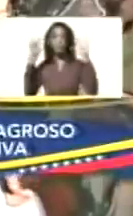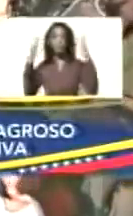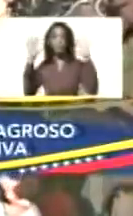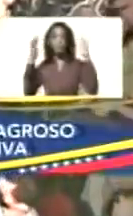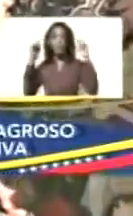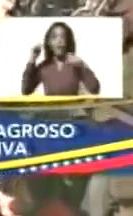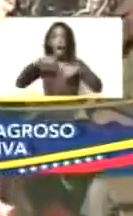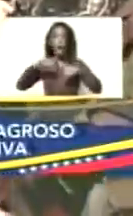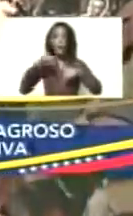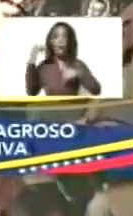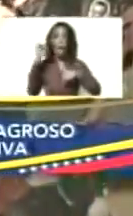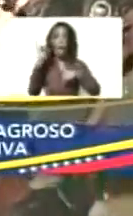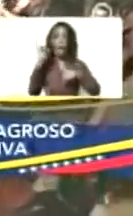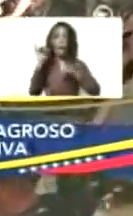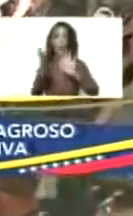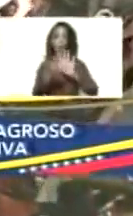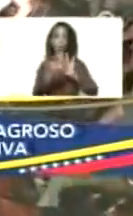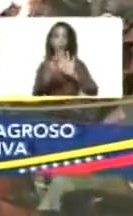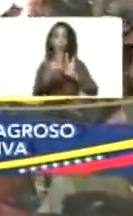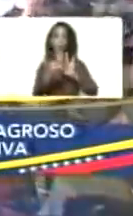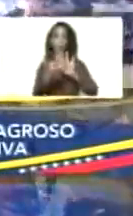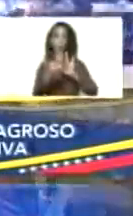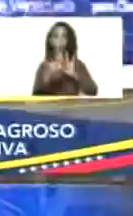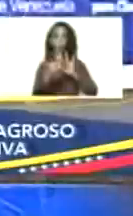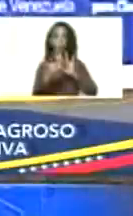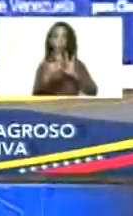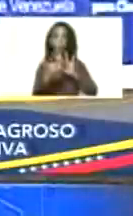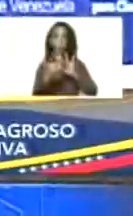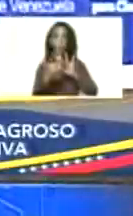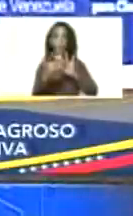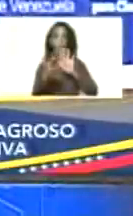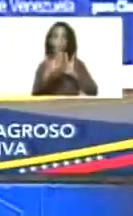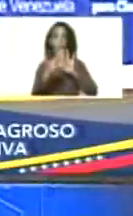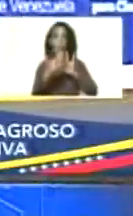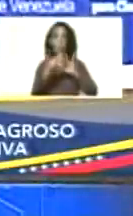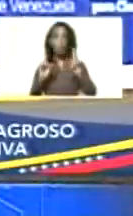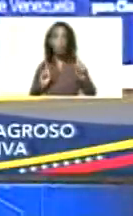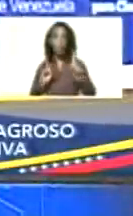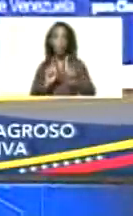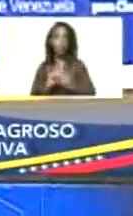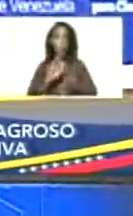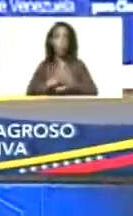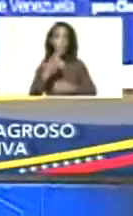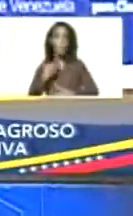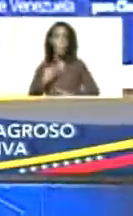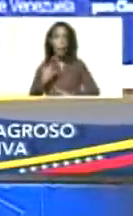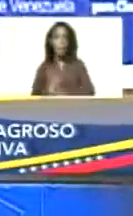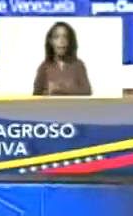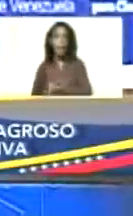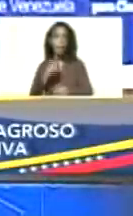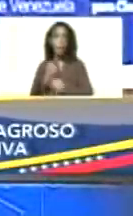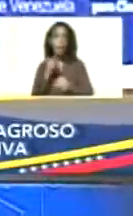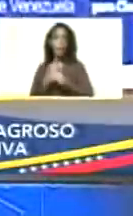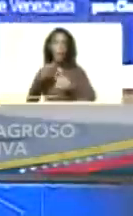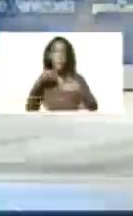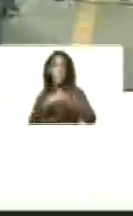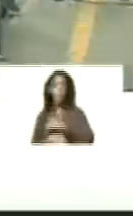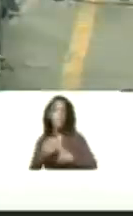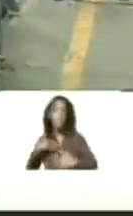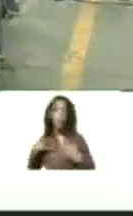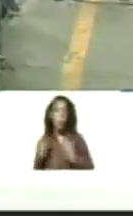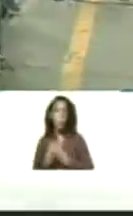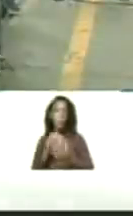Aquí tenemos un pase, y es un pase muy cercano porque son mis hermanos trabajadores del metro, mis